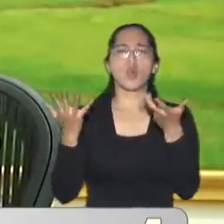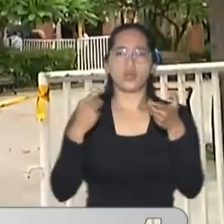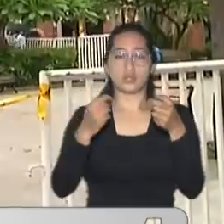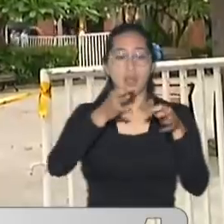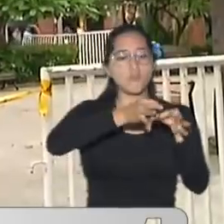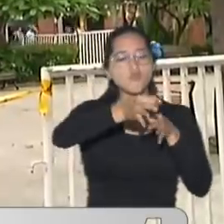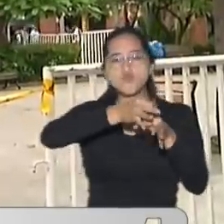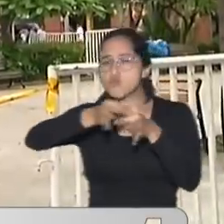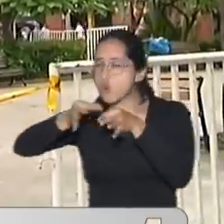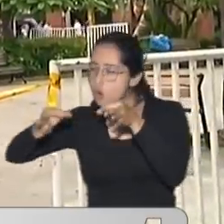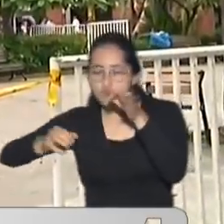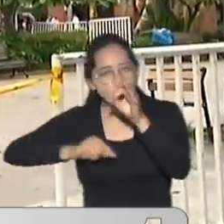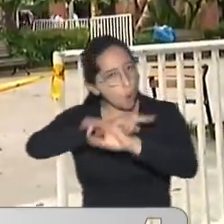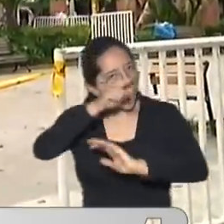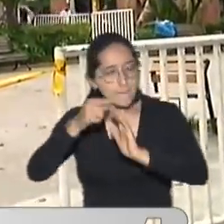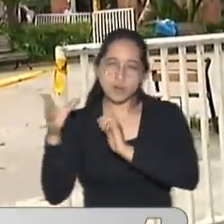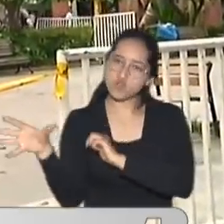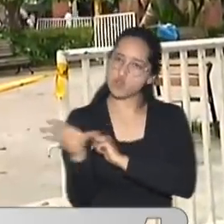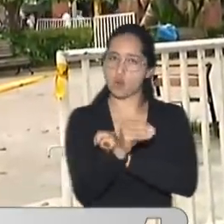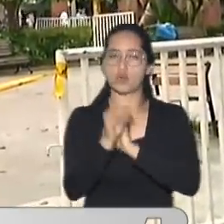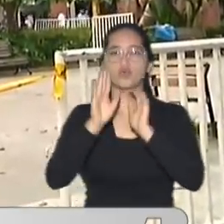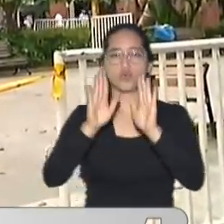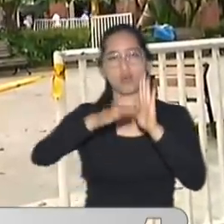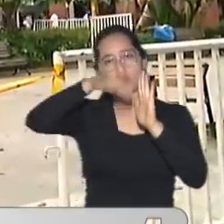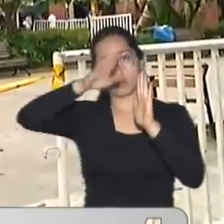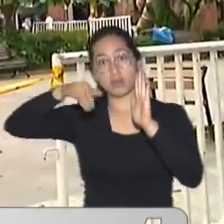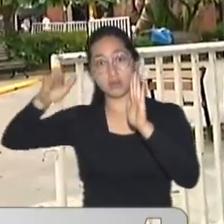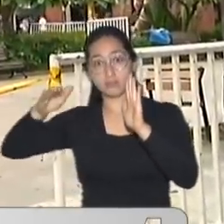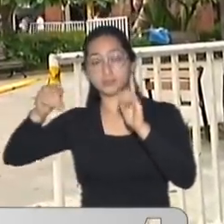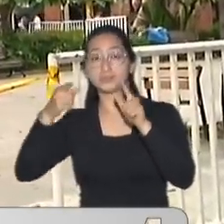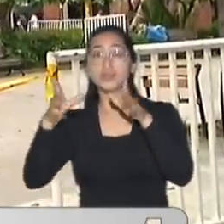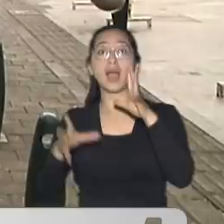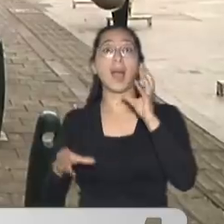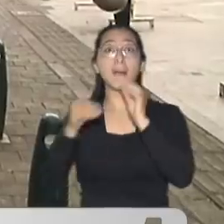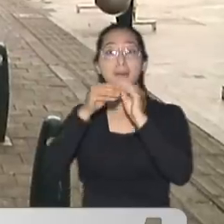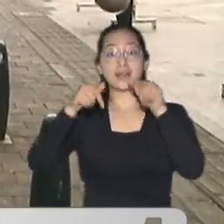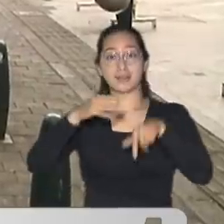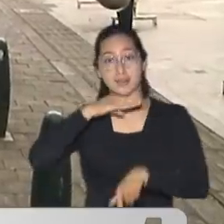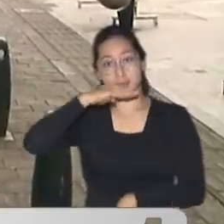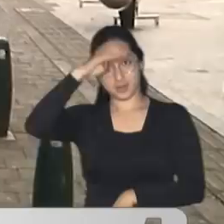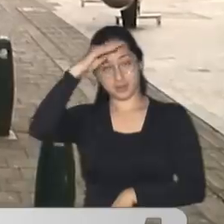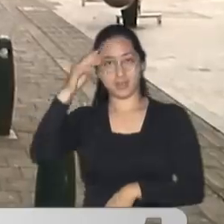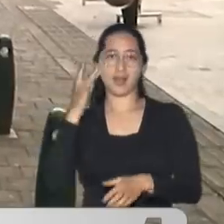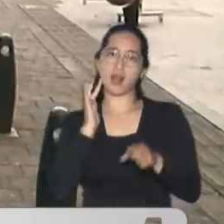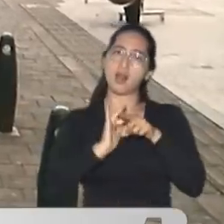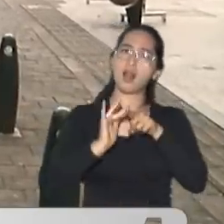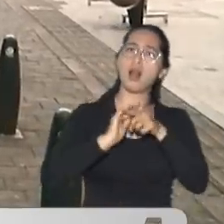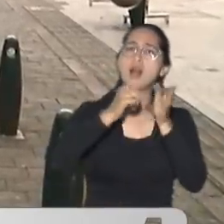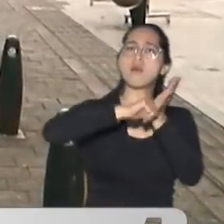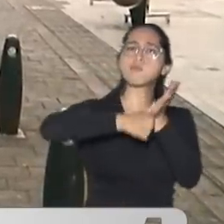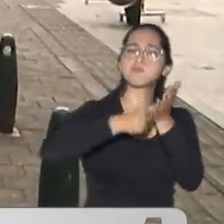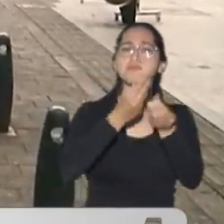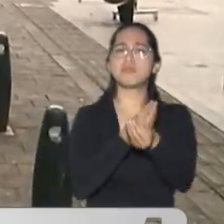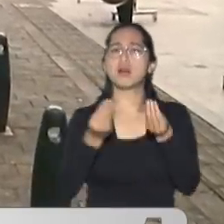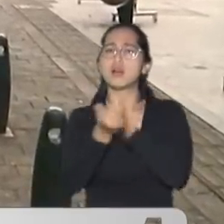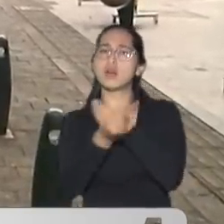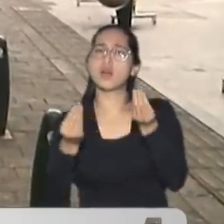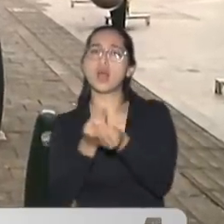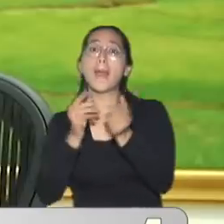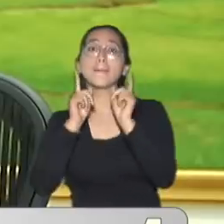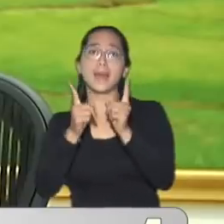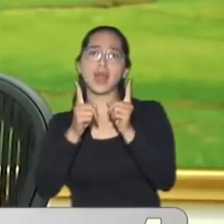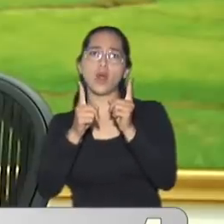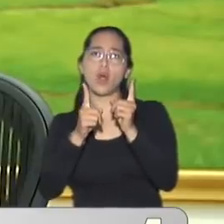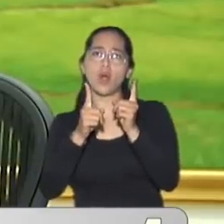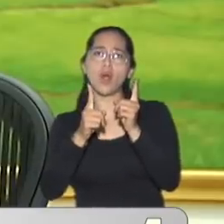Antioquia. Además, iniciará el pico y cédula en Medellín, el área metropolitana y otros 7 municipios del oriente de Antioquia, con algunas